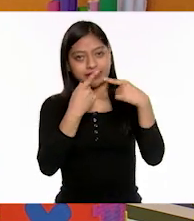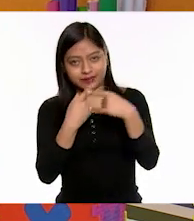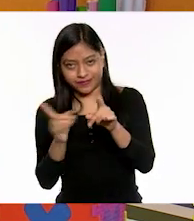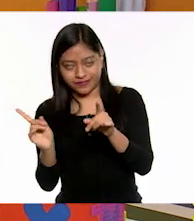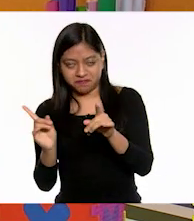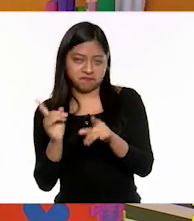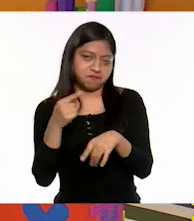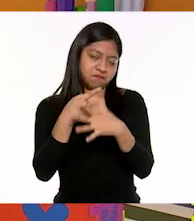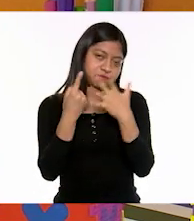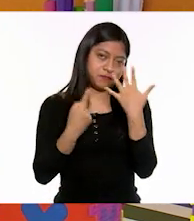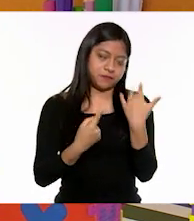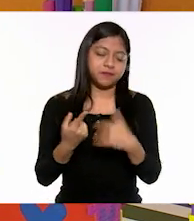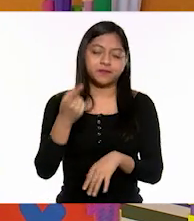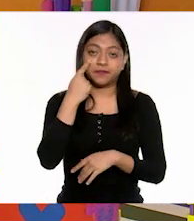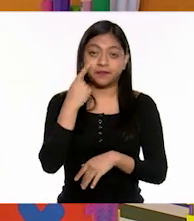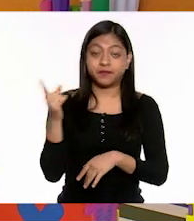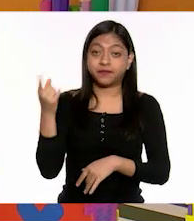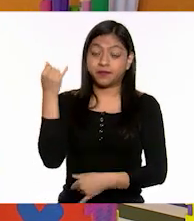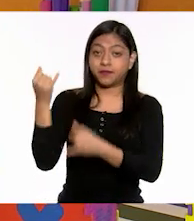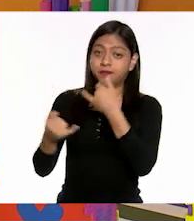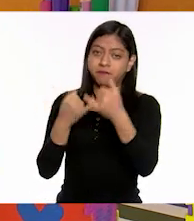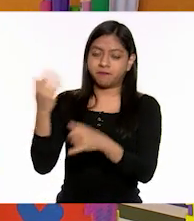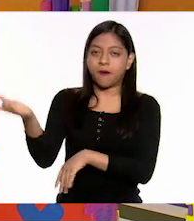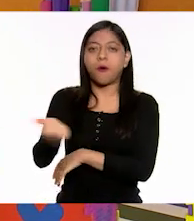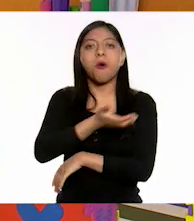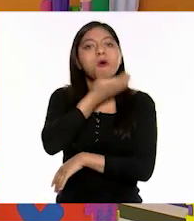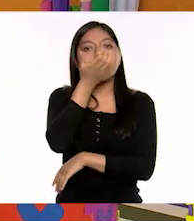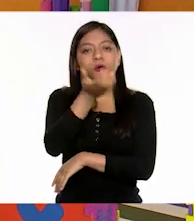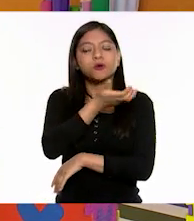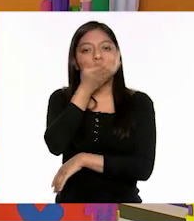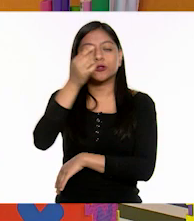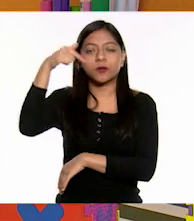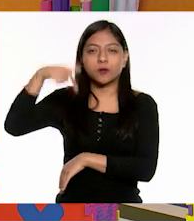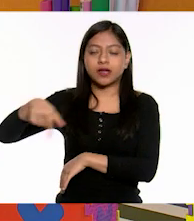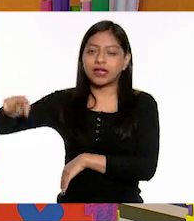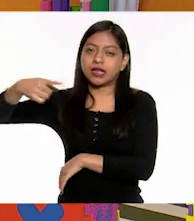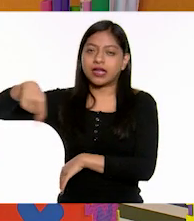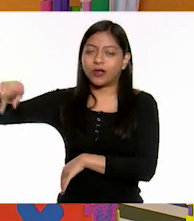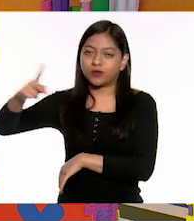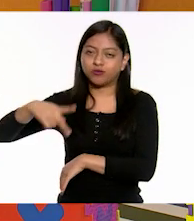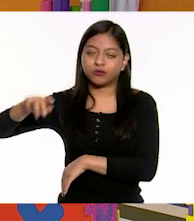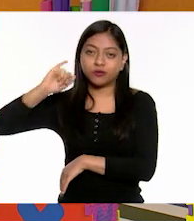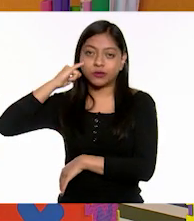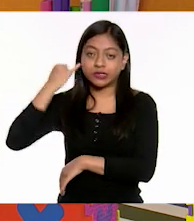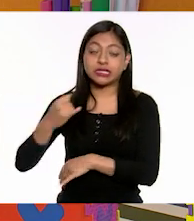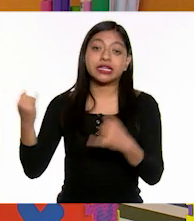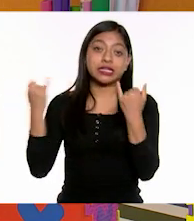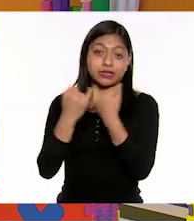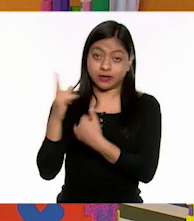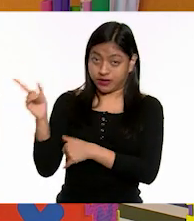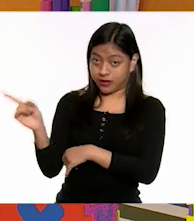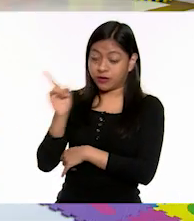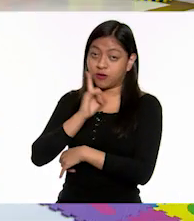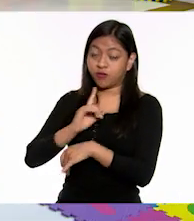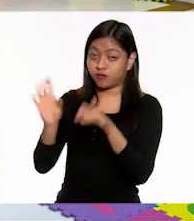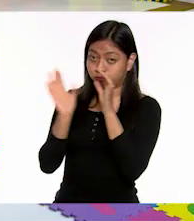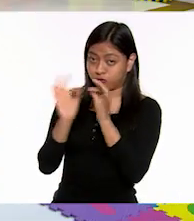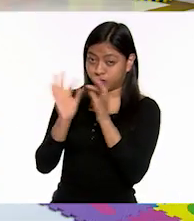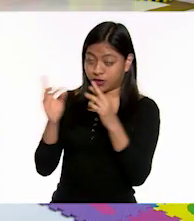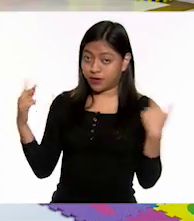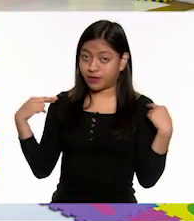como es un juego tradicional de nuestros pueblos indígenas y como dice más